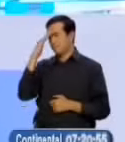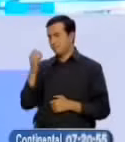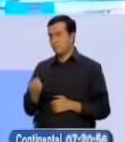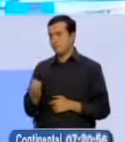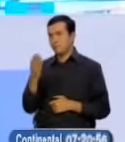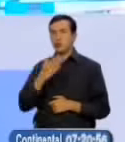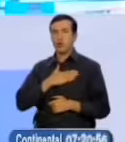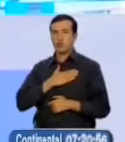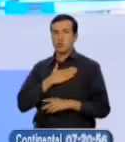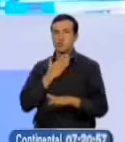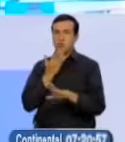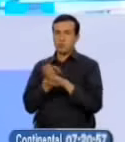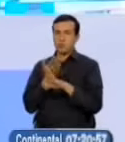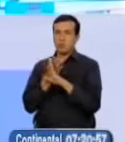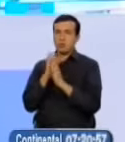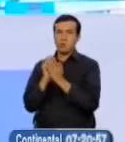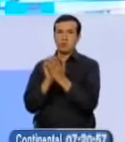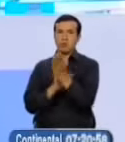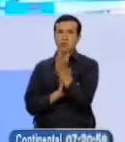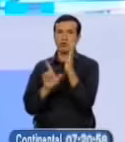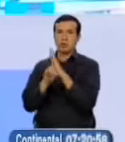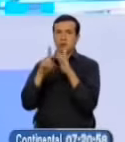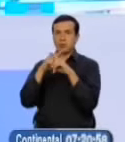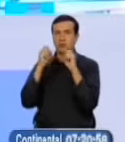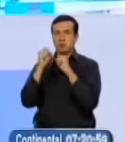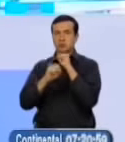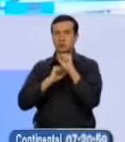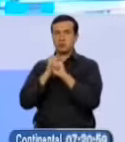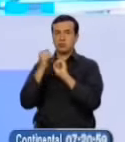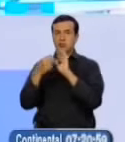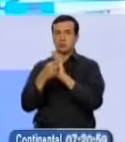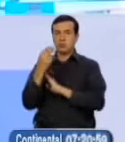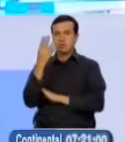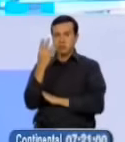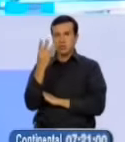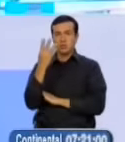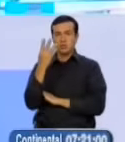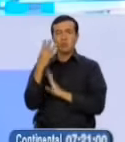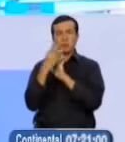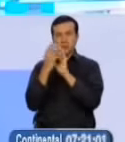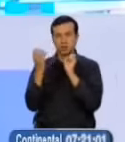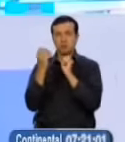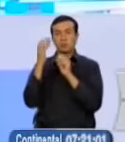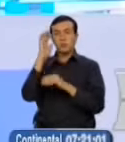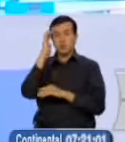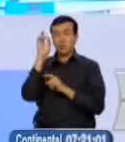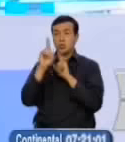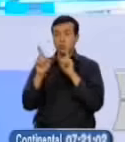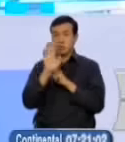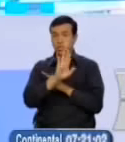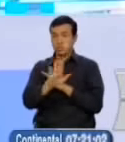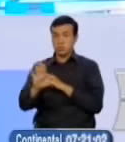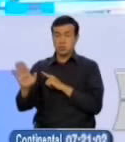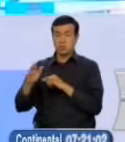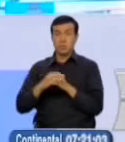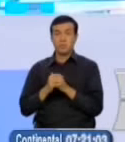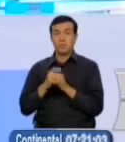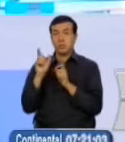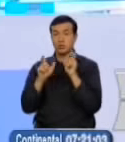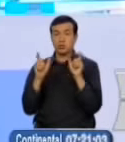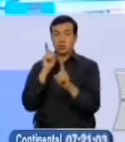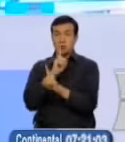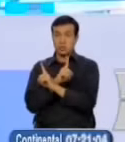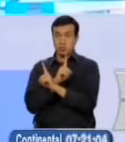yo fui la proponente de este proyecto de ley en marzo del 2014, entendiendo la preocupación que tenían varios sectores, básicamente las personas